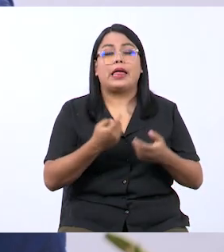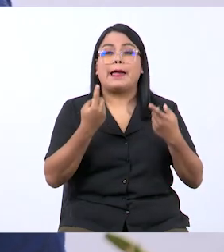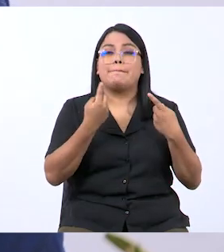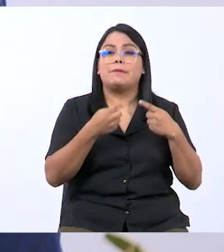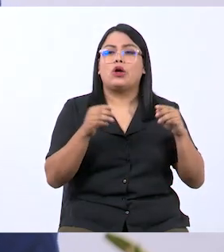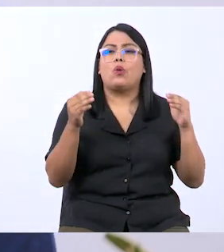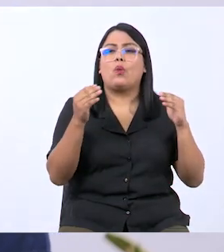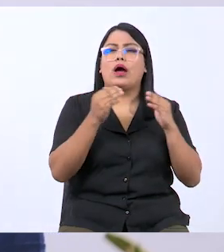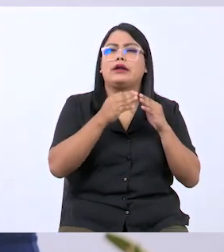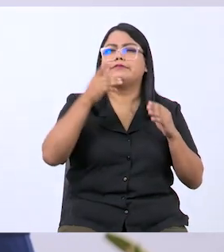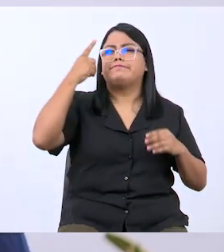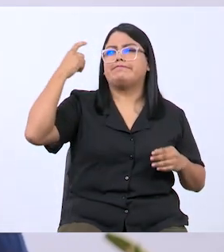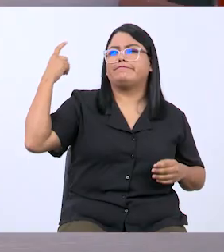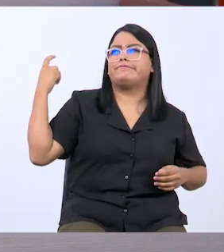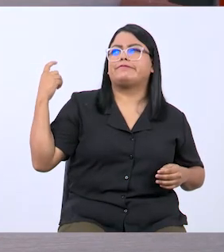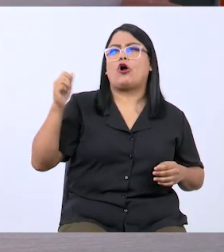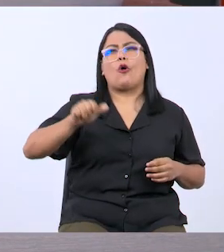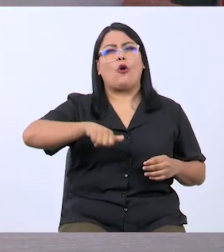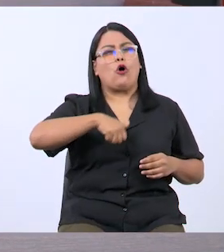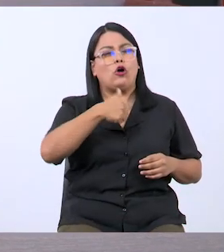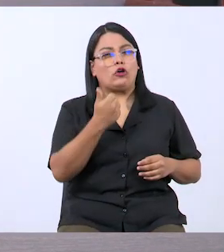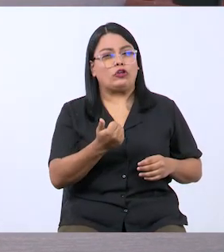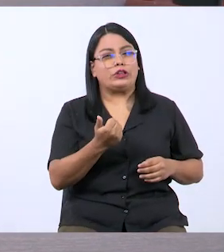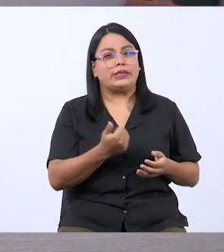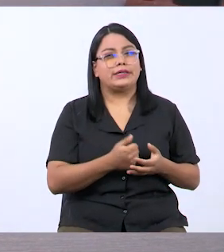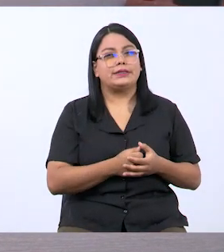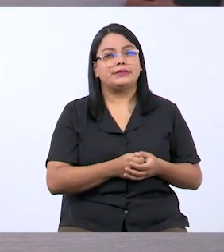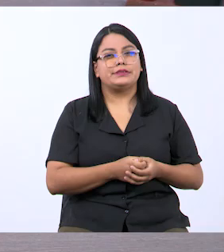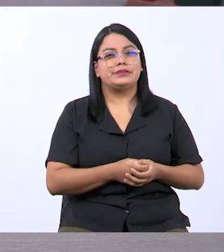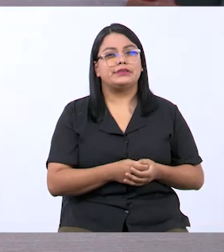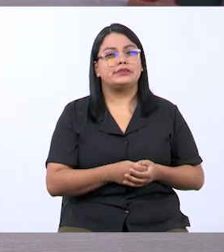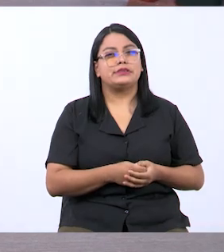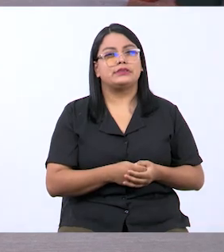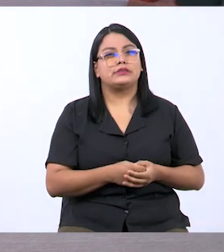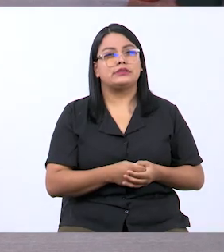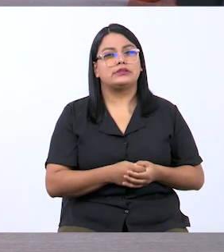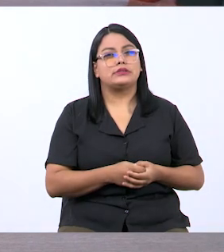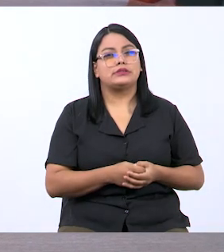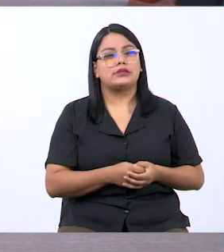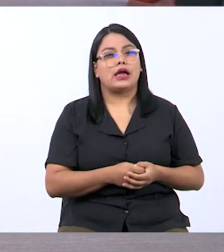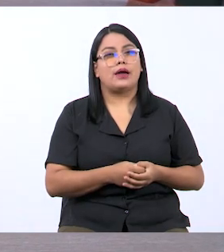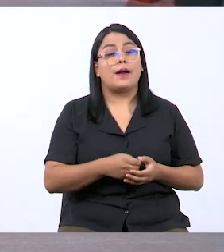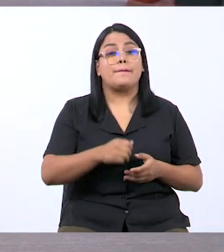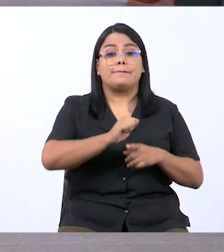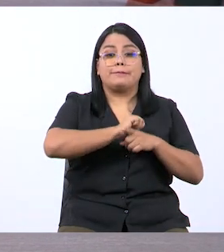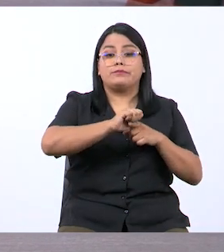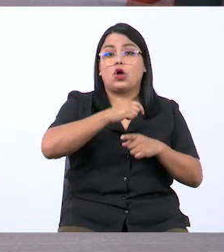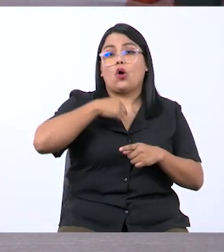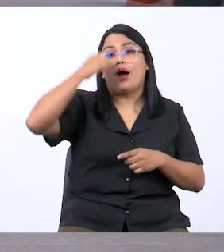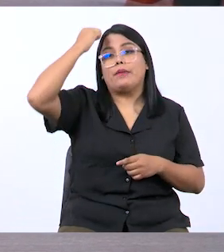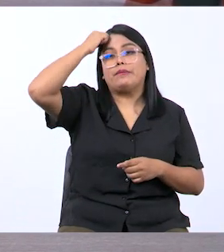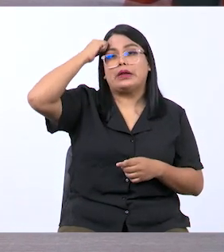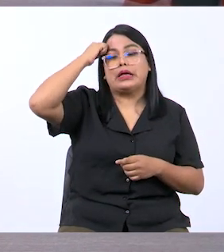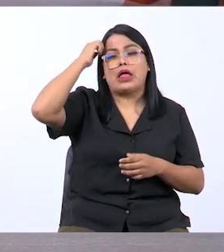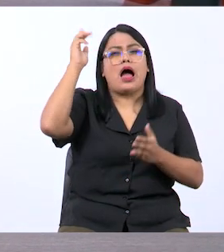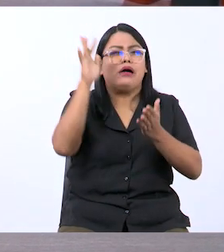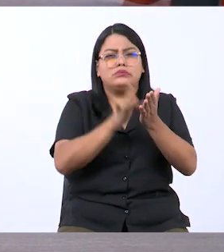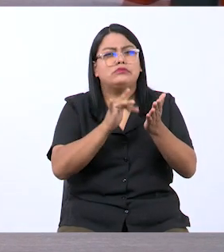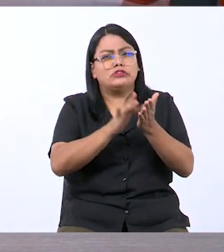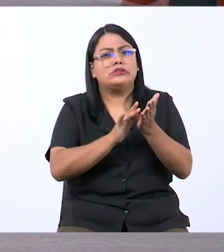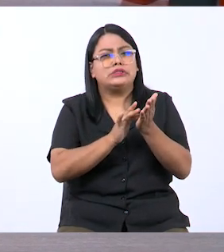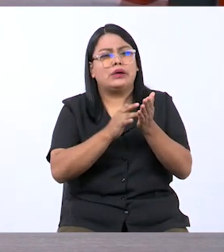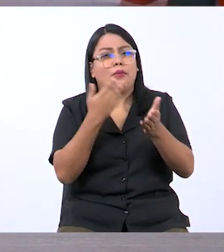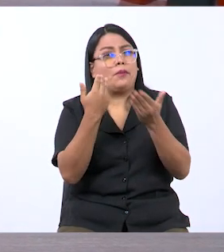importantes. Pero también recuerdo que se mencionó otra parte que es la de practico lo aprendido. No sé si podemos